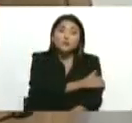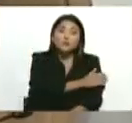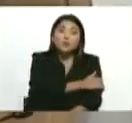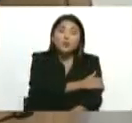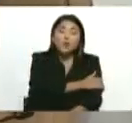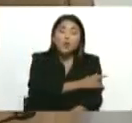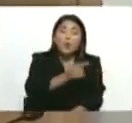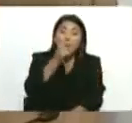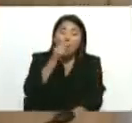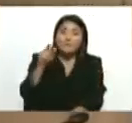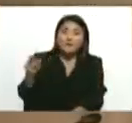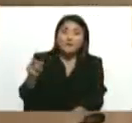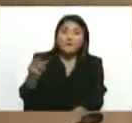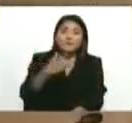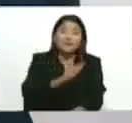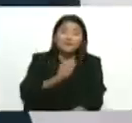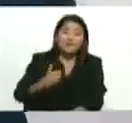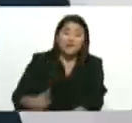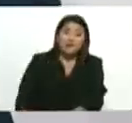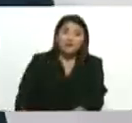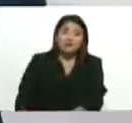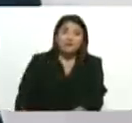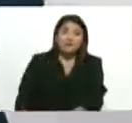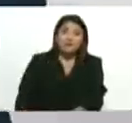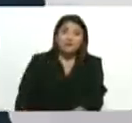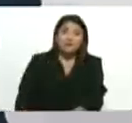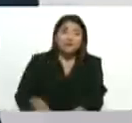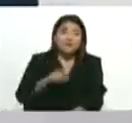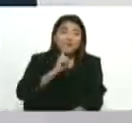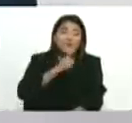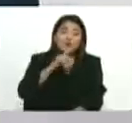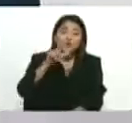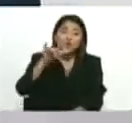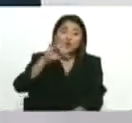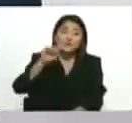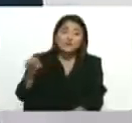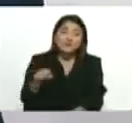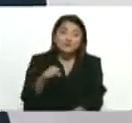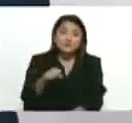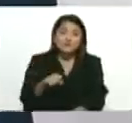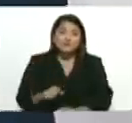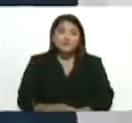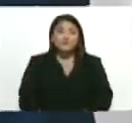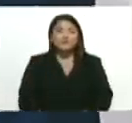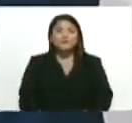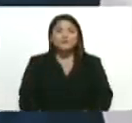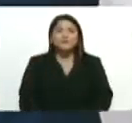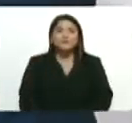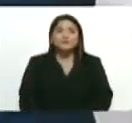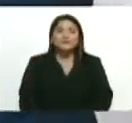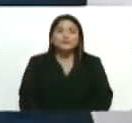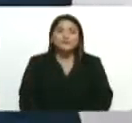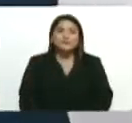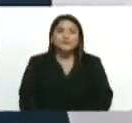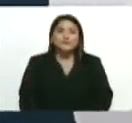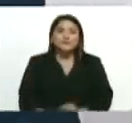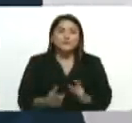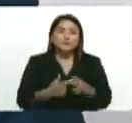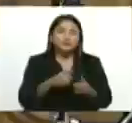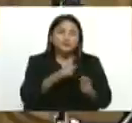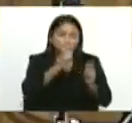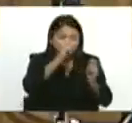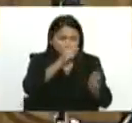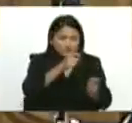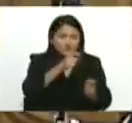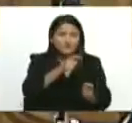Juan Guaidó, presidente de la Asamblea Nacional, el diputado Luis Parra, eso fue lo que pasó. Y sigue reconociendo a Guaidó como